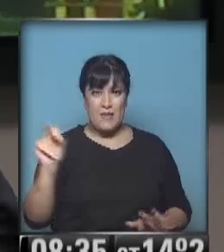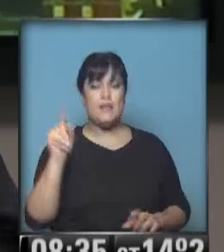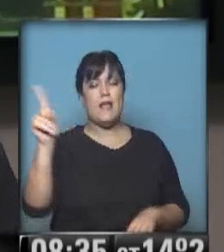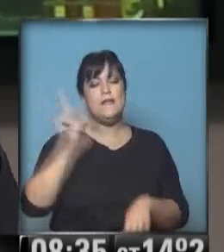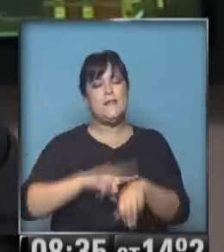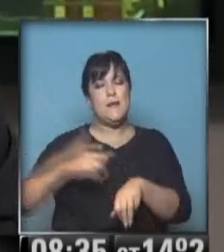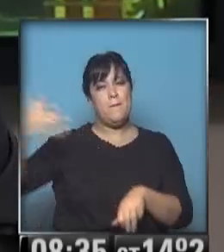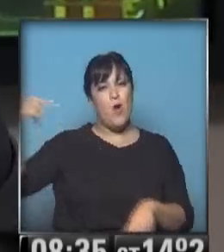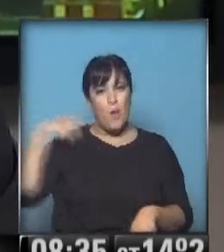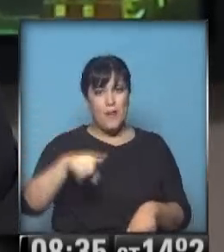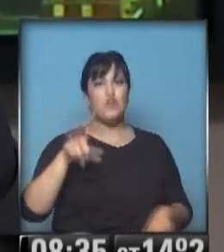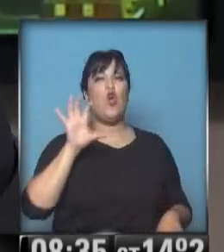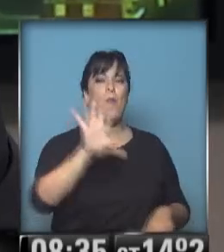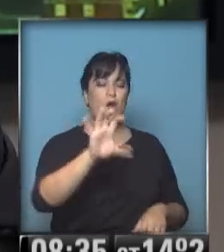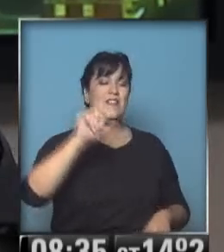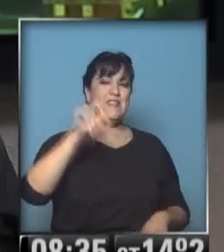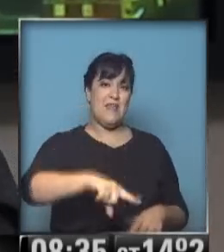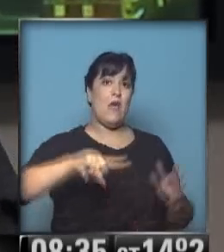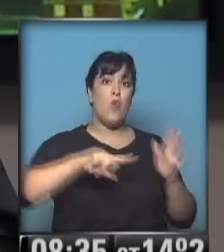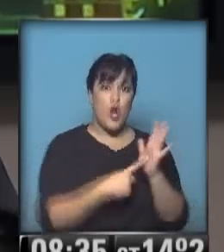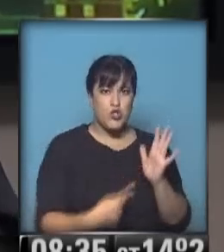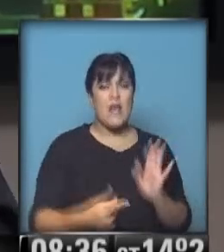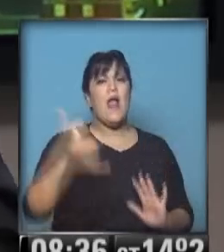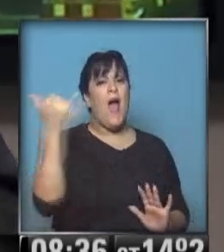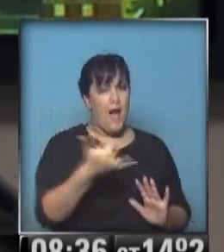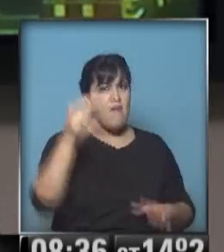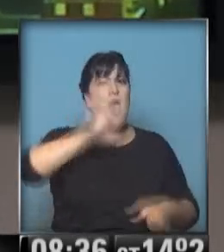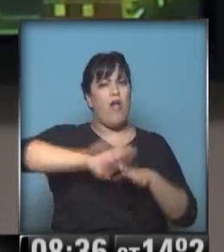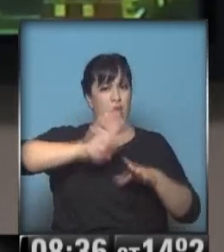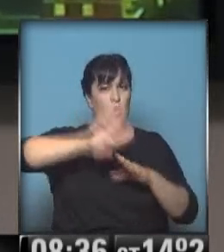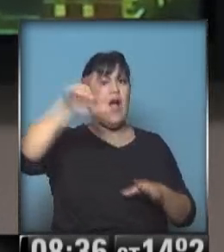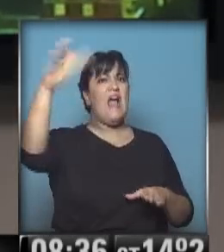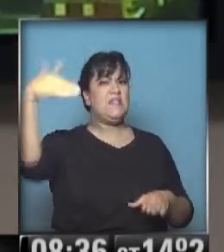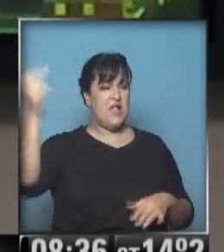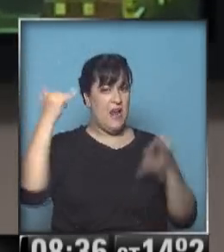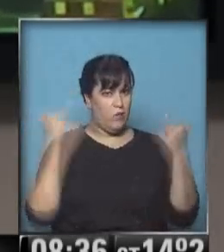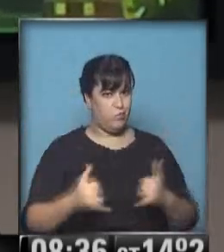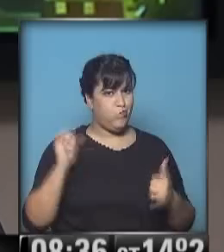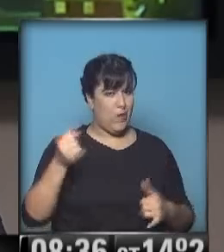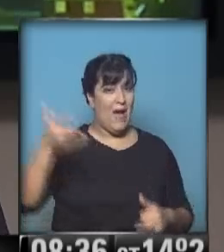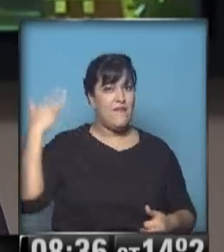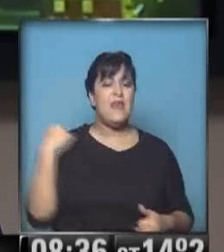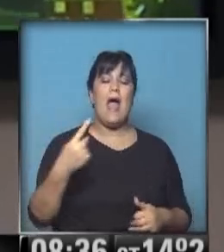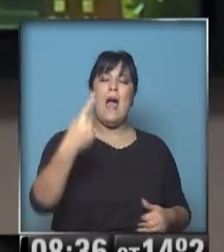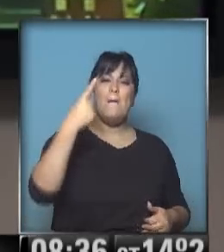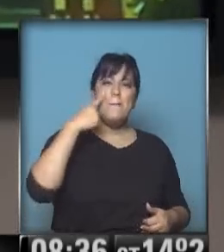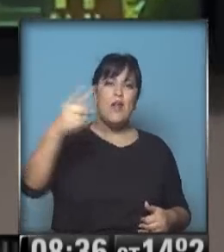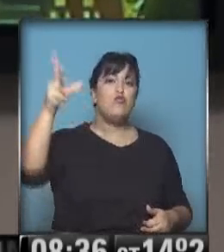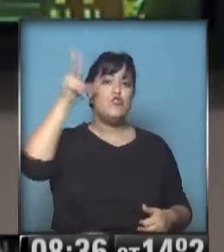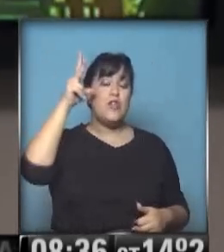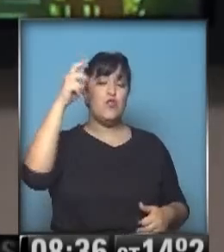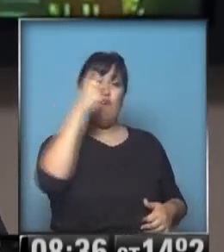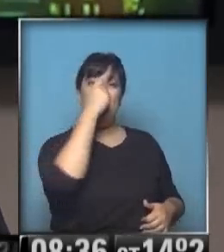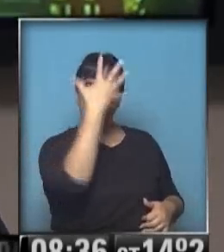eh la provincia de Buenos Aires ya registraba deuda externa en el 24 estuvo muy ligado al tema de la de